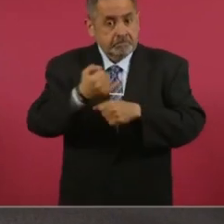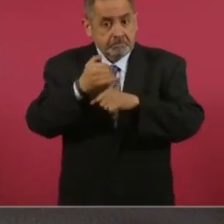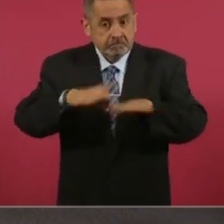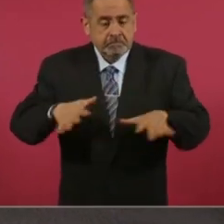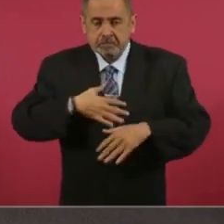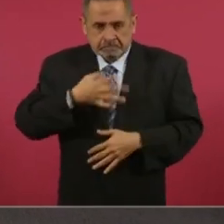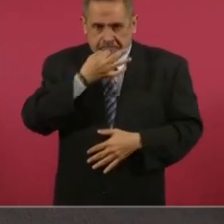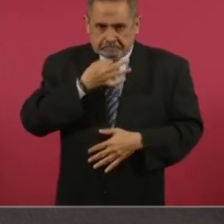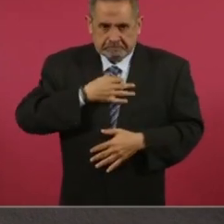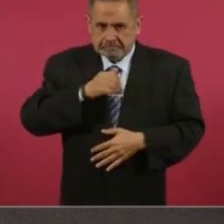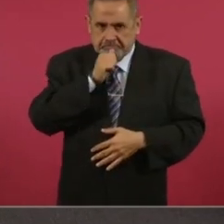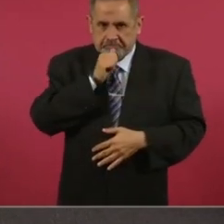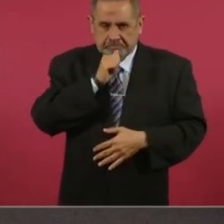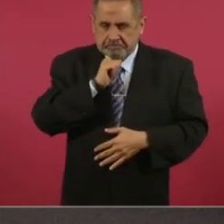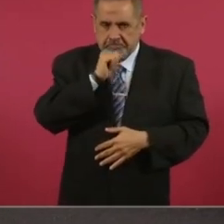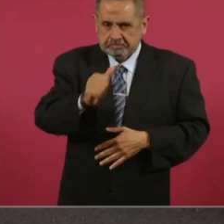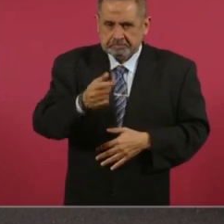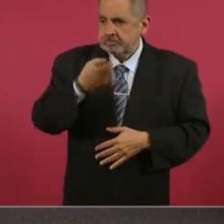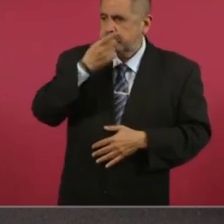No me han